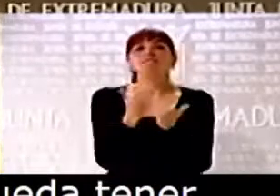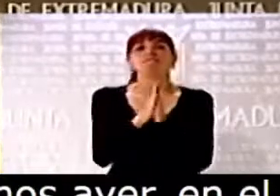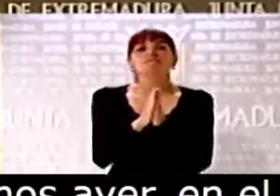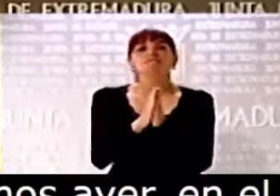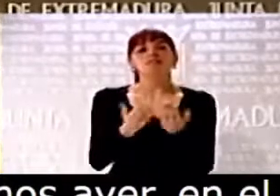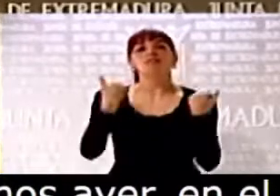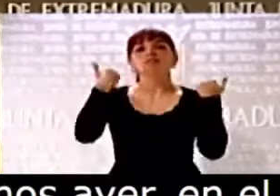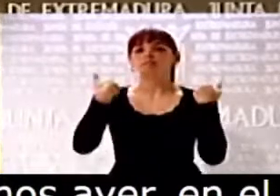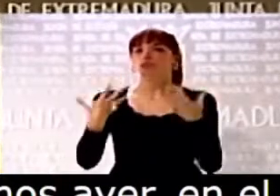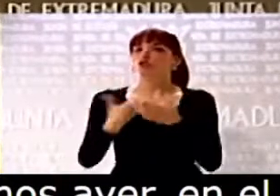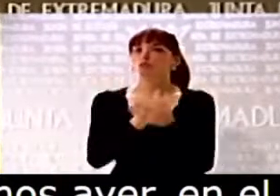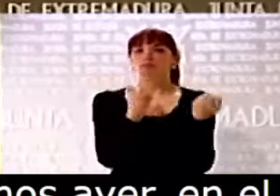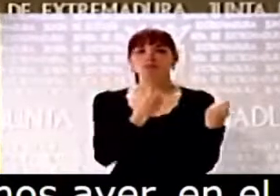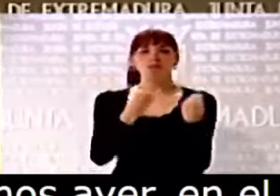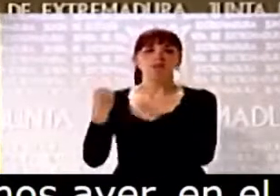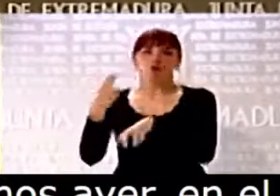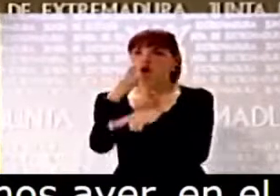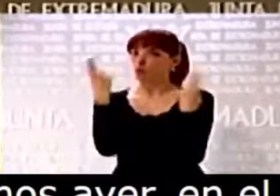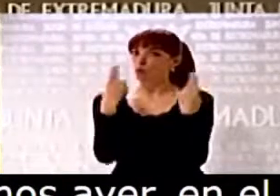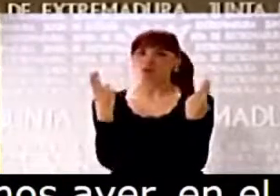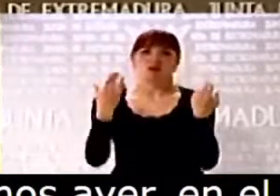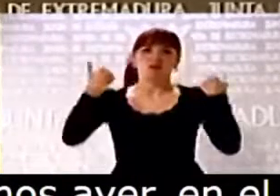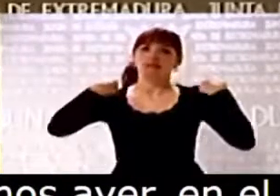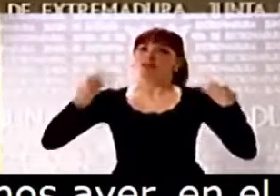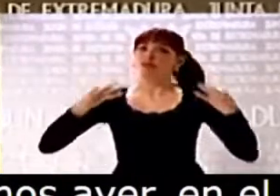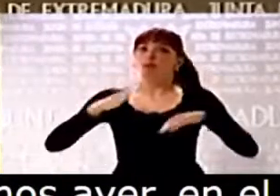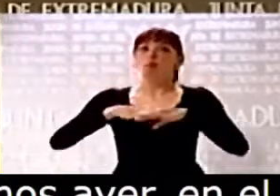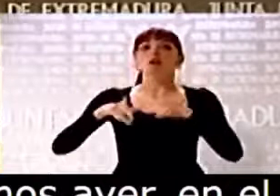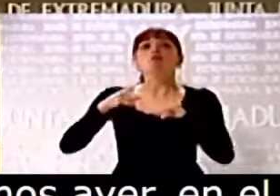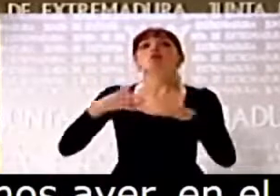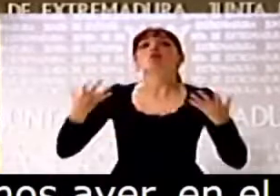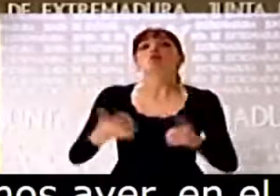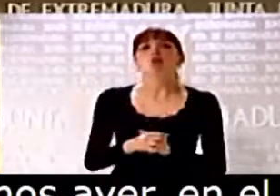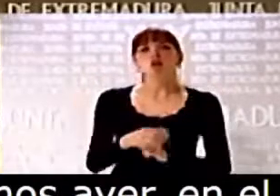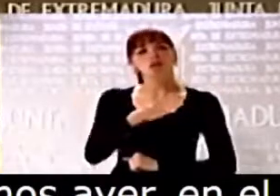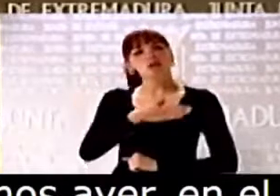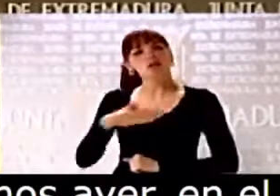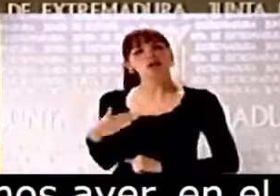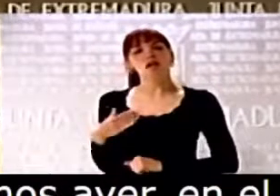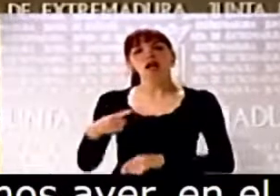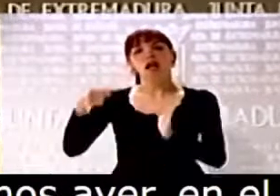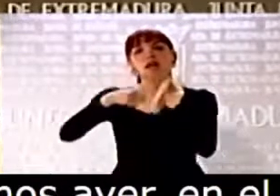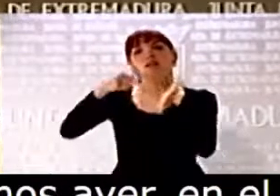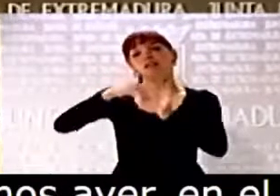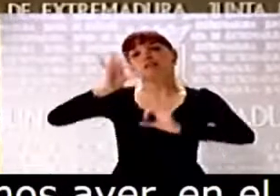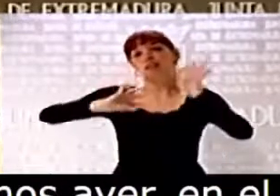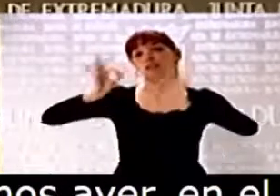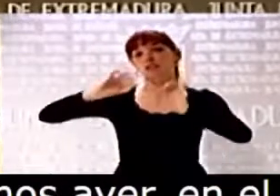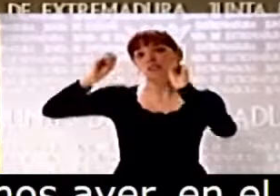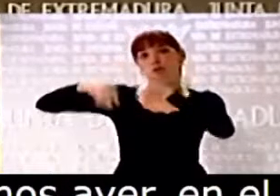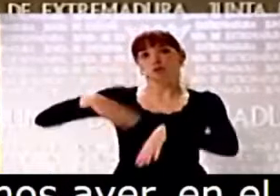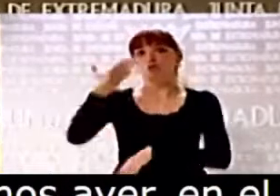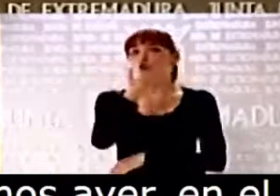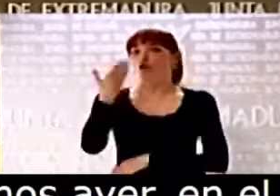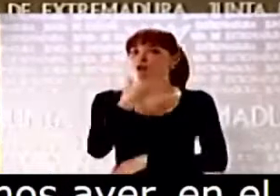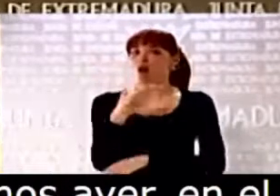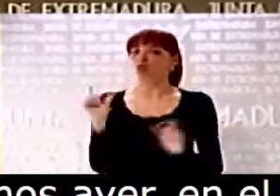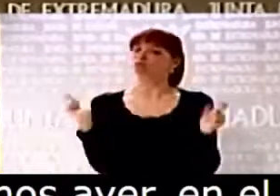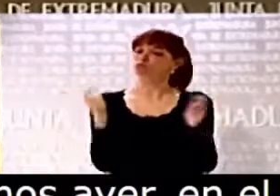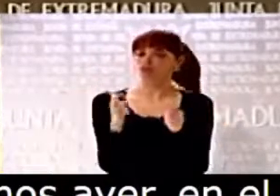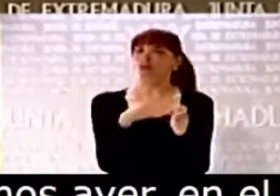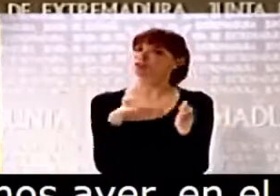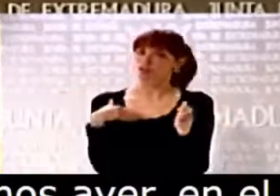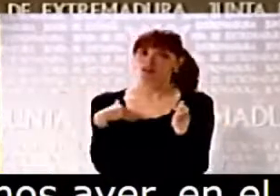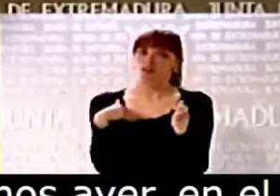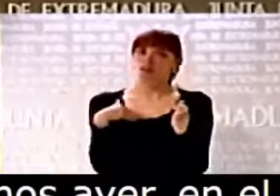responsabilidad a todas las administraciones públicas para que logremos reducir esa tasa de abandono escolar que este país no se puede permitir y se lo